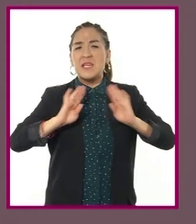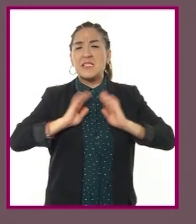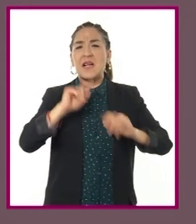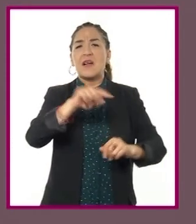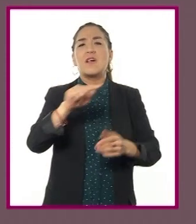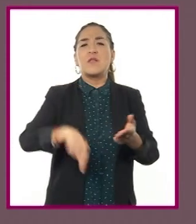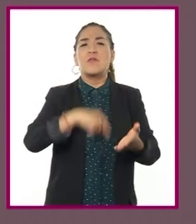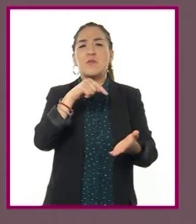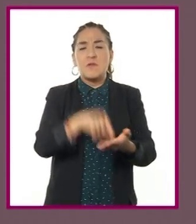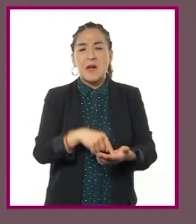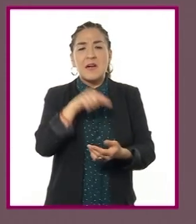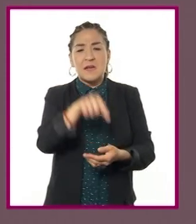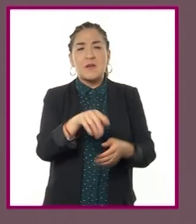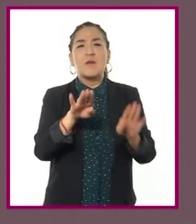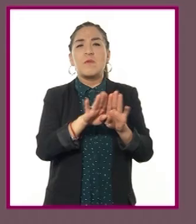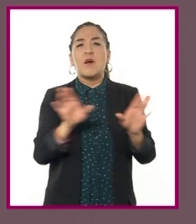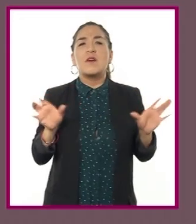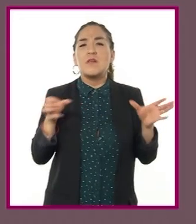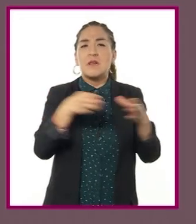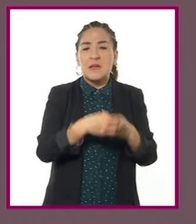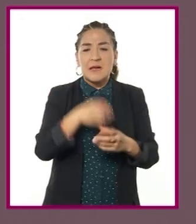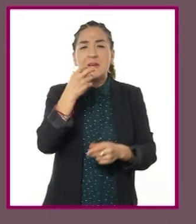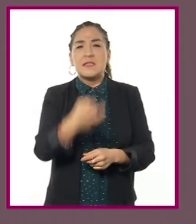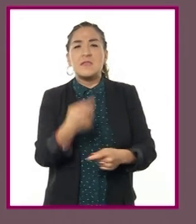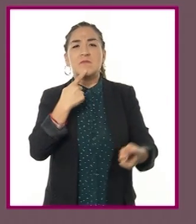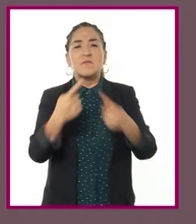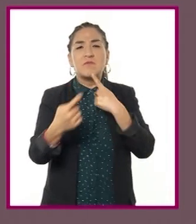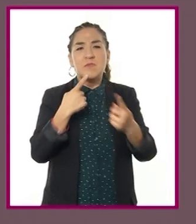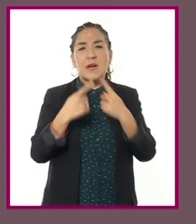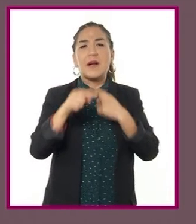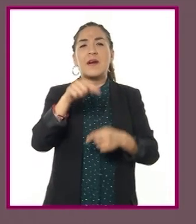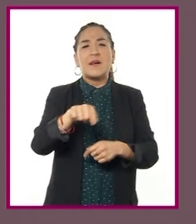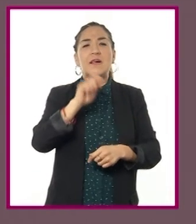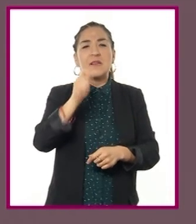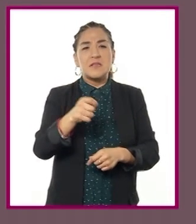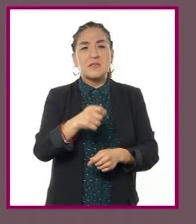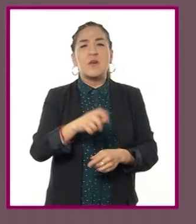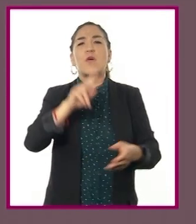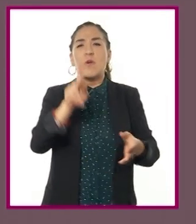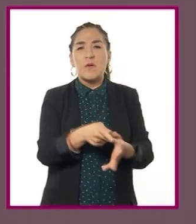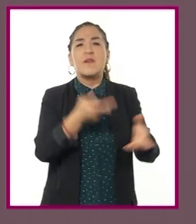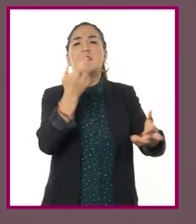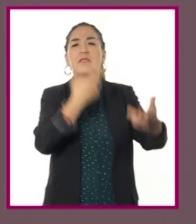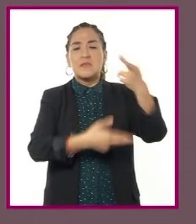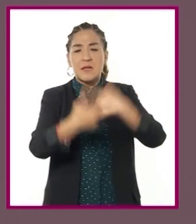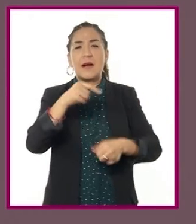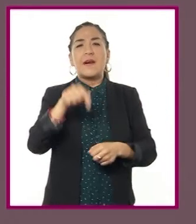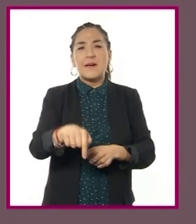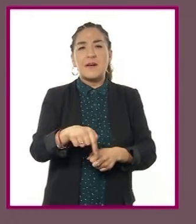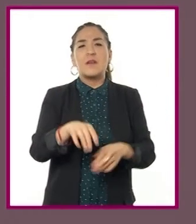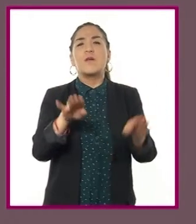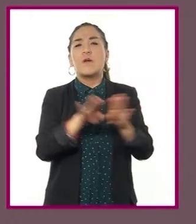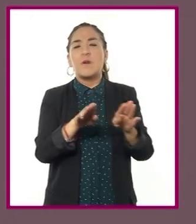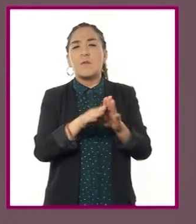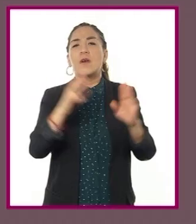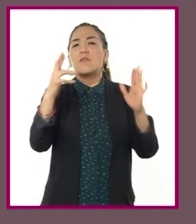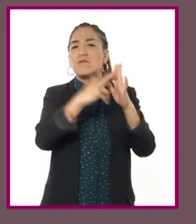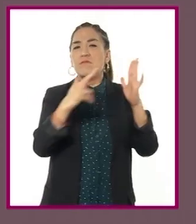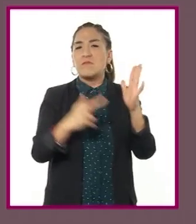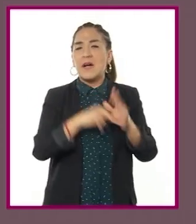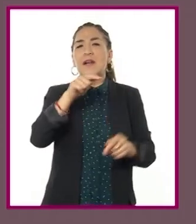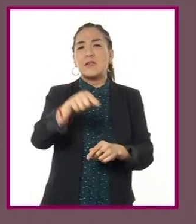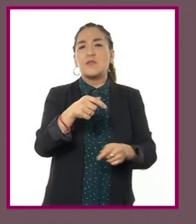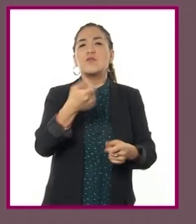regresar al comunismo derrocaron a Gorbachov y anunciaron que volverían a instaurar un régimen socialista